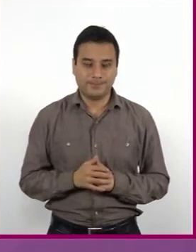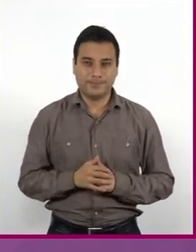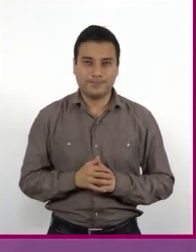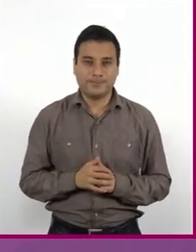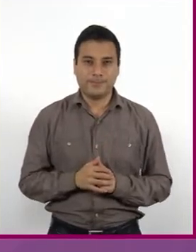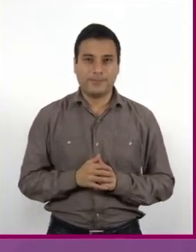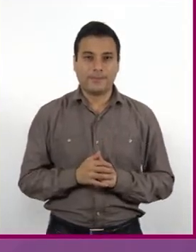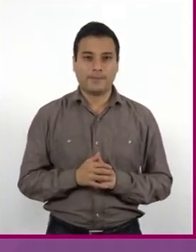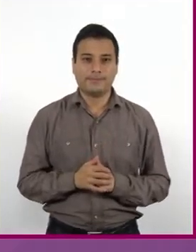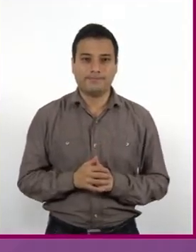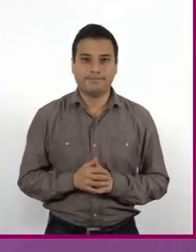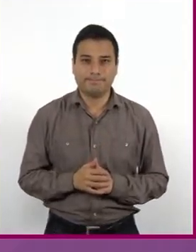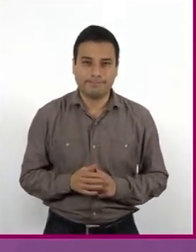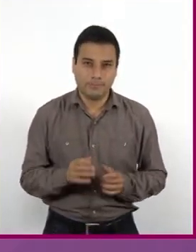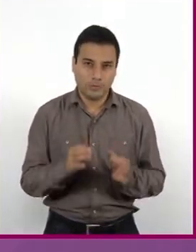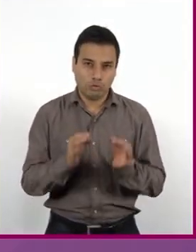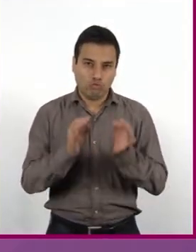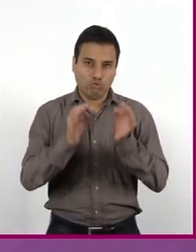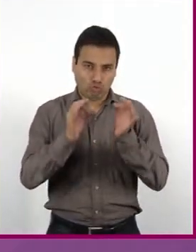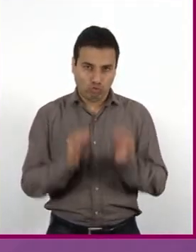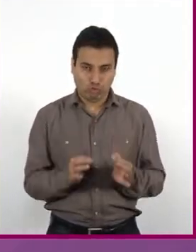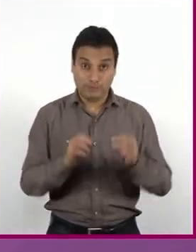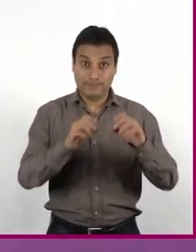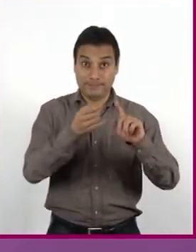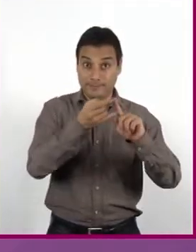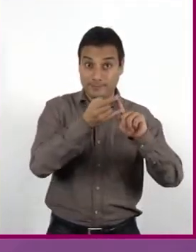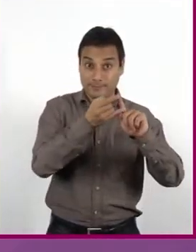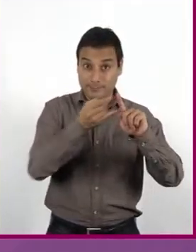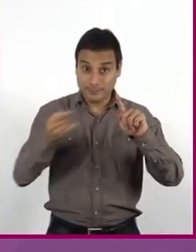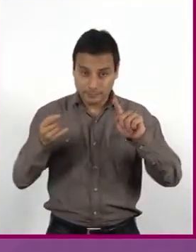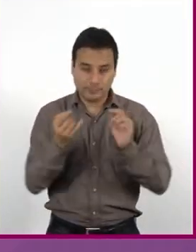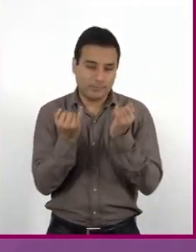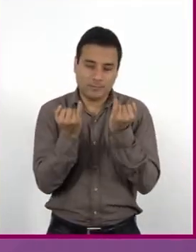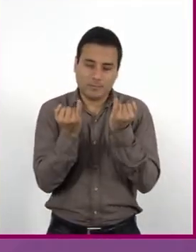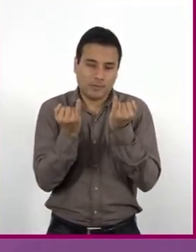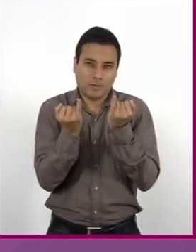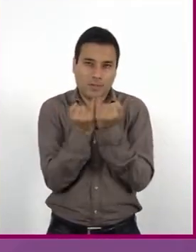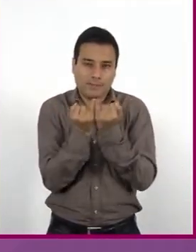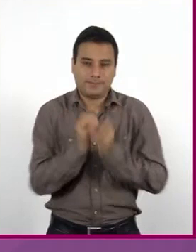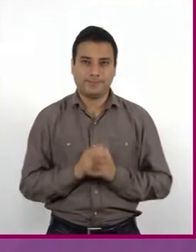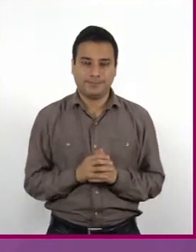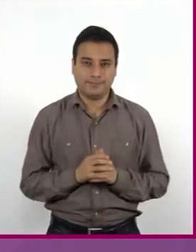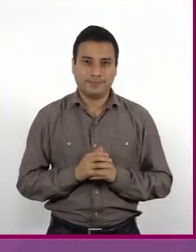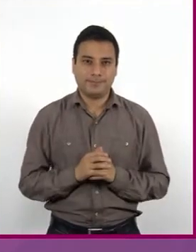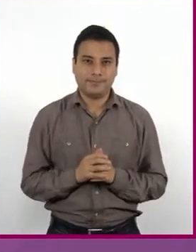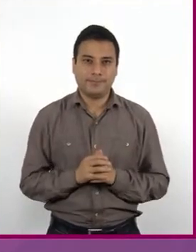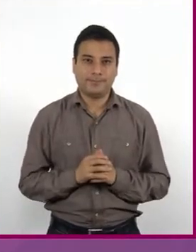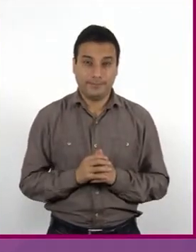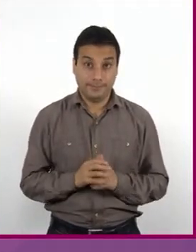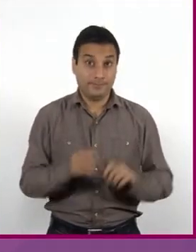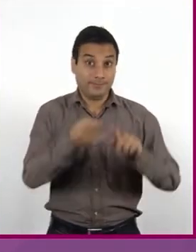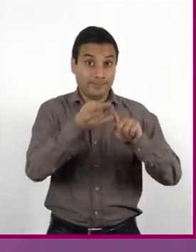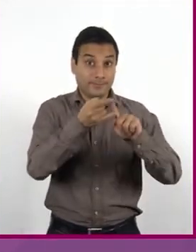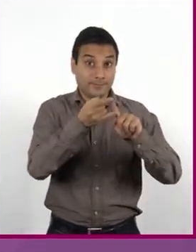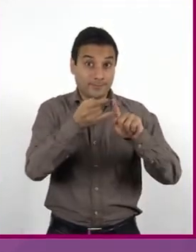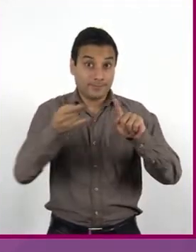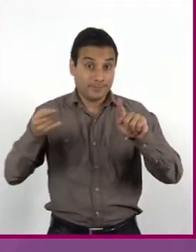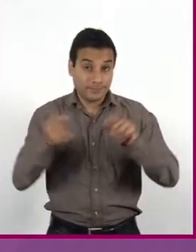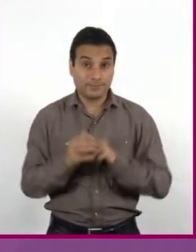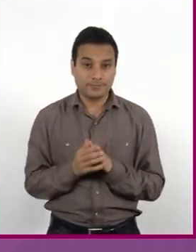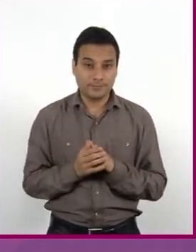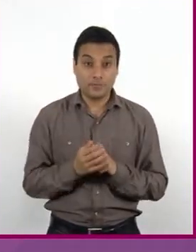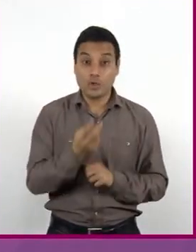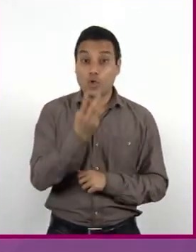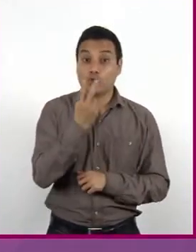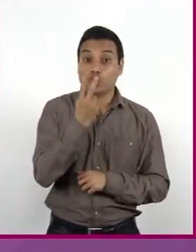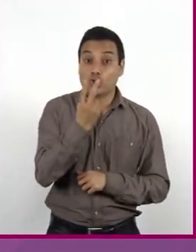ello, sus caras laterales rectangulares son iguales. En cada una de las 3 caras rectangulares, 2 de